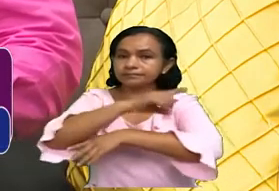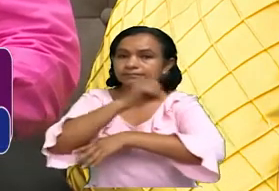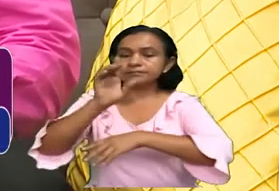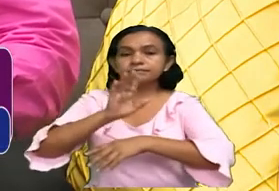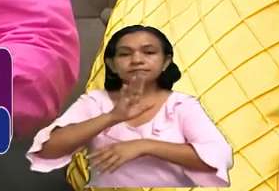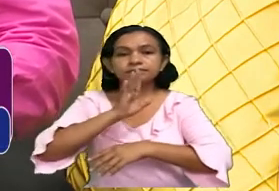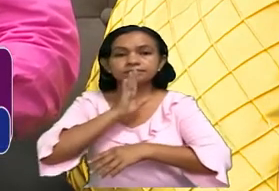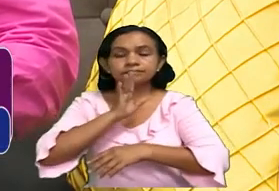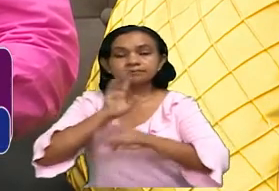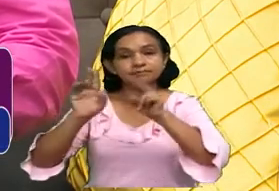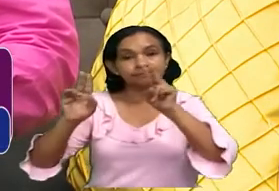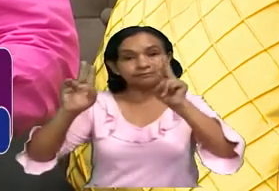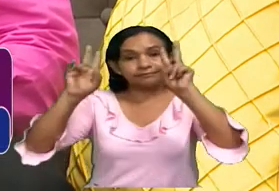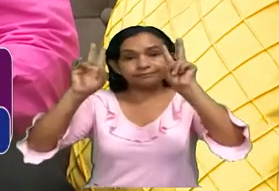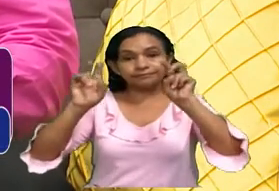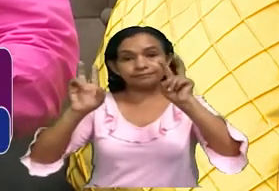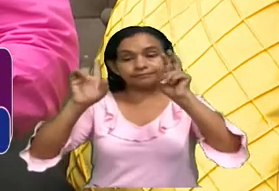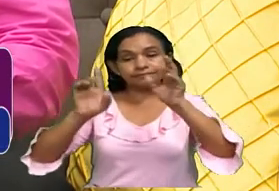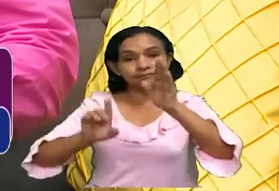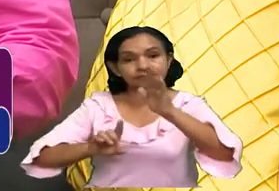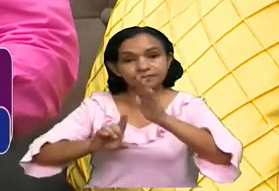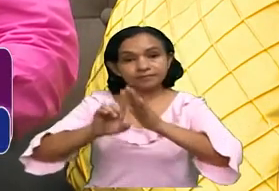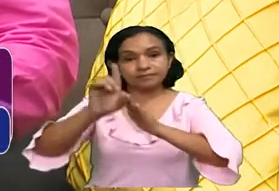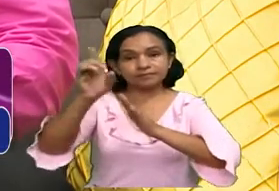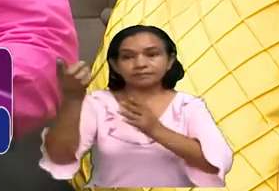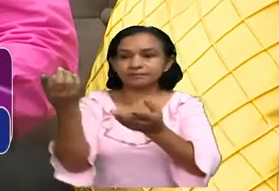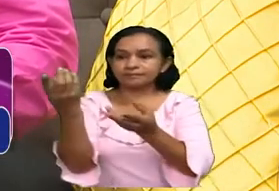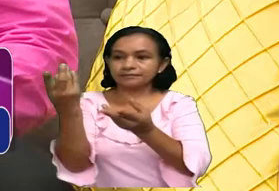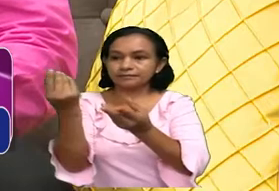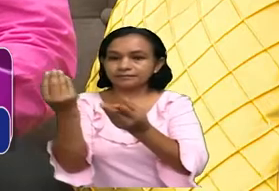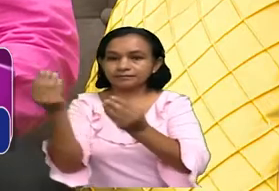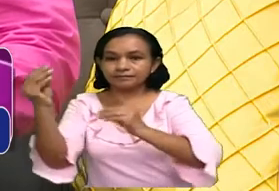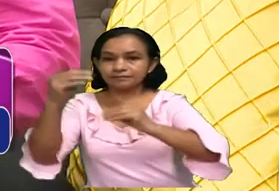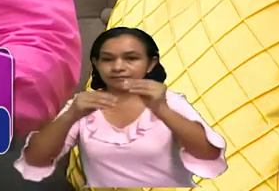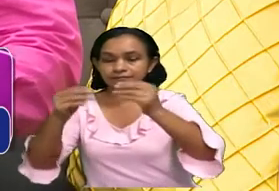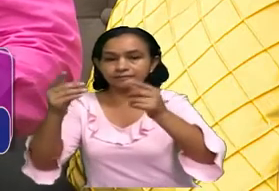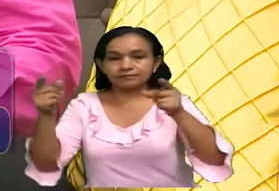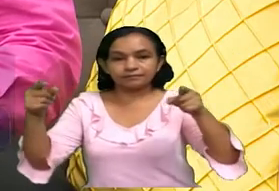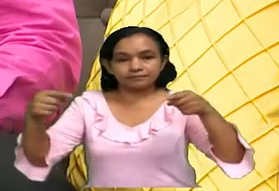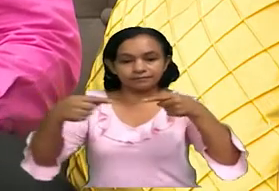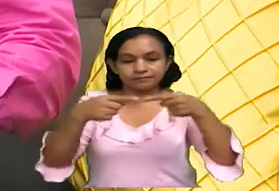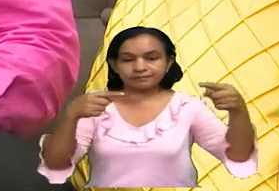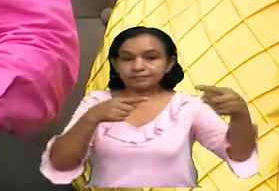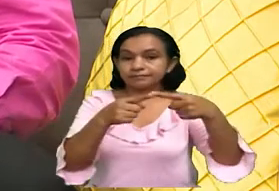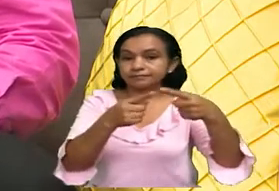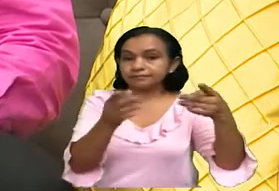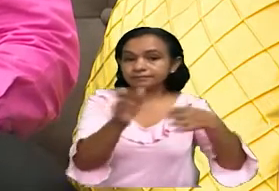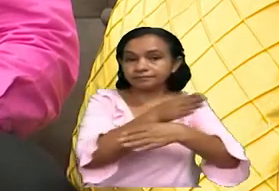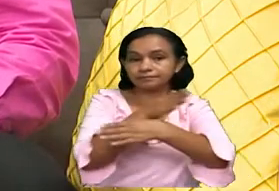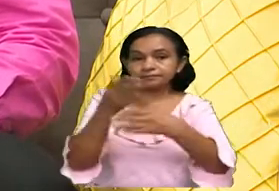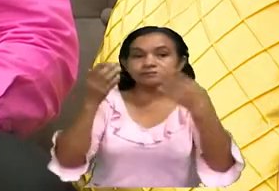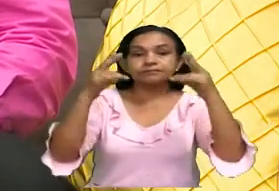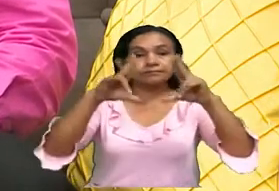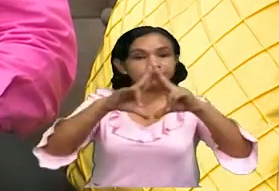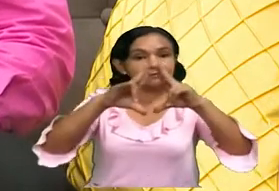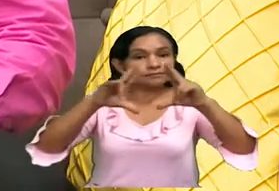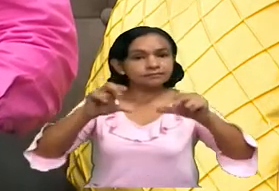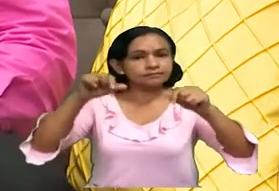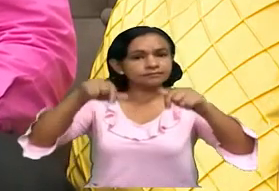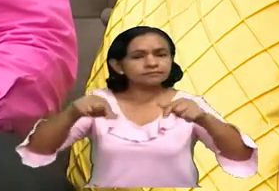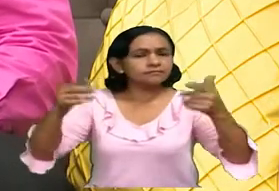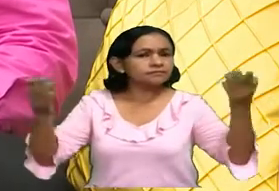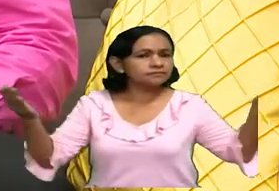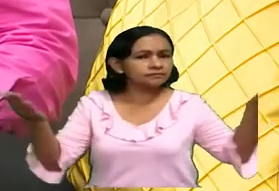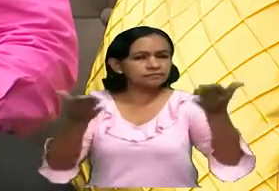un tema vital para el desarrollo estratégico económico de nuestro país. Hoy estaremos conociendo lo que significa la Estrategia Nacional de la